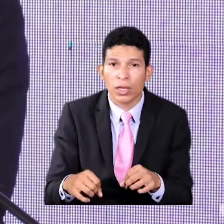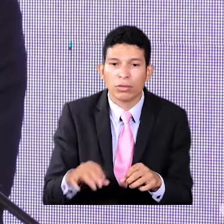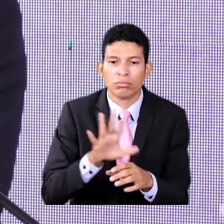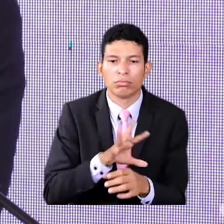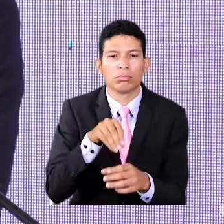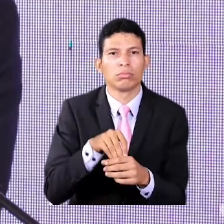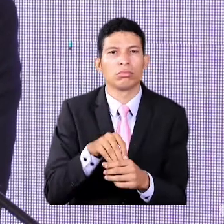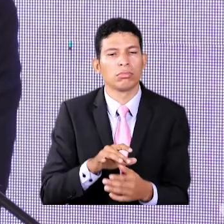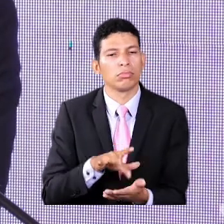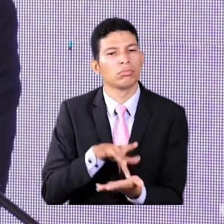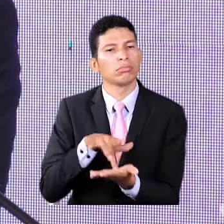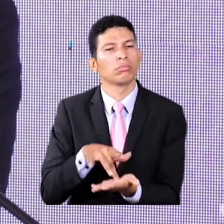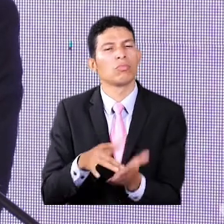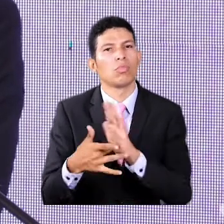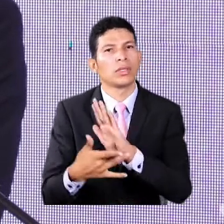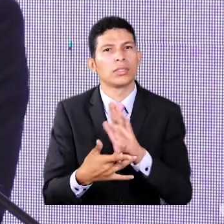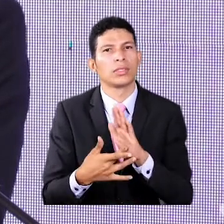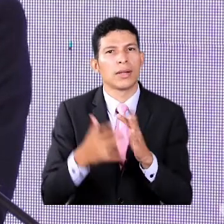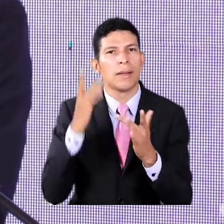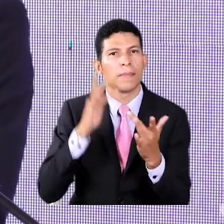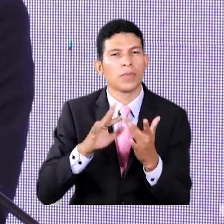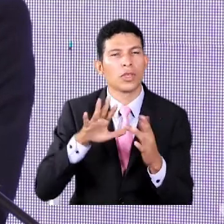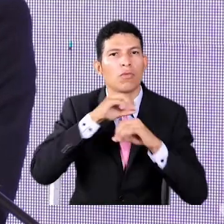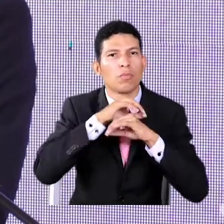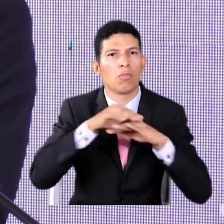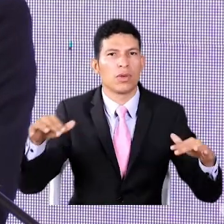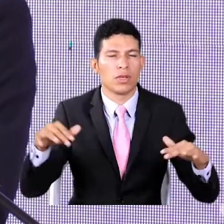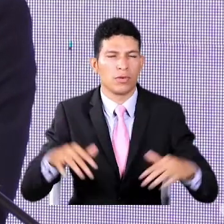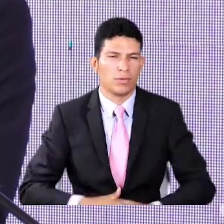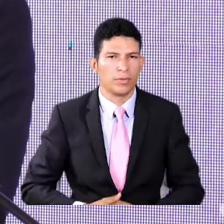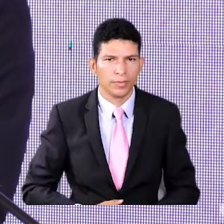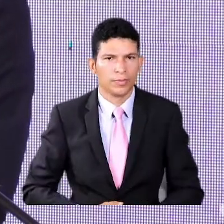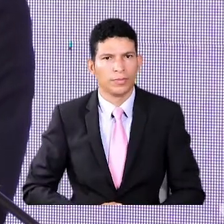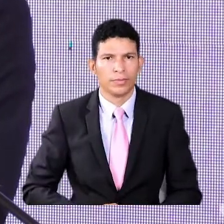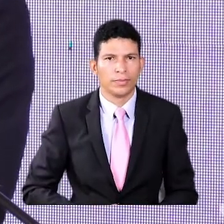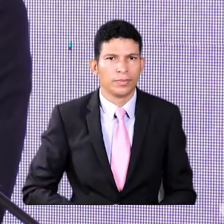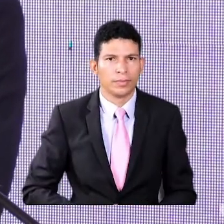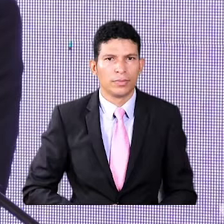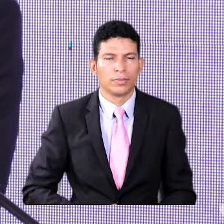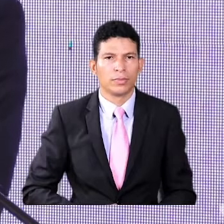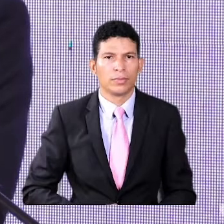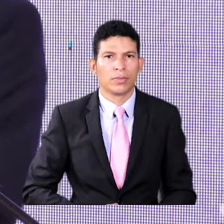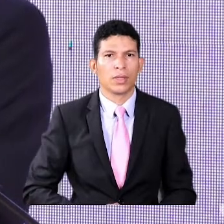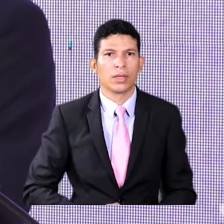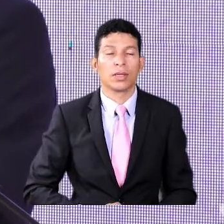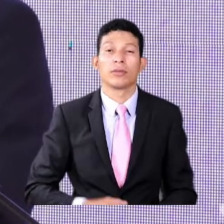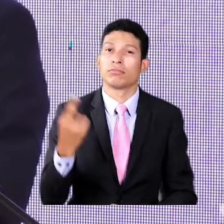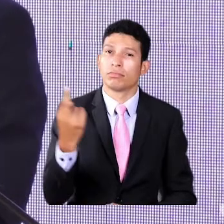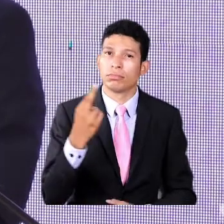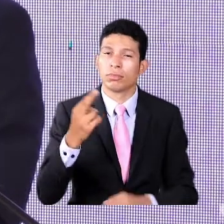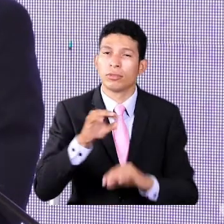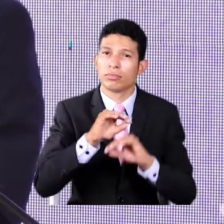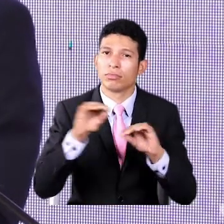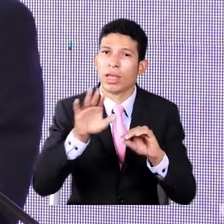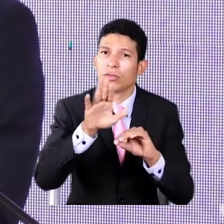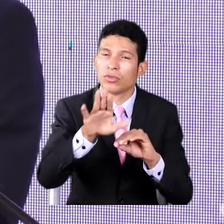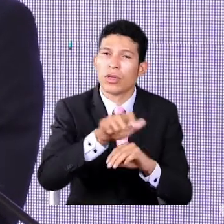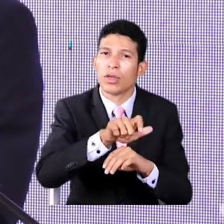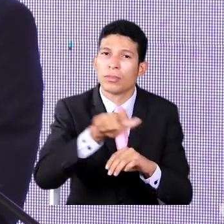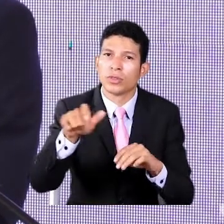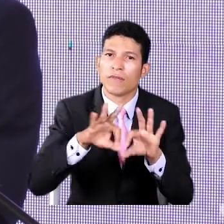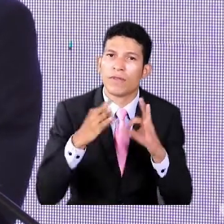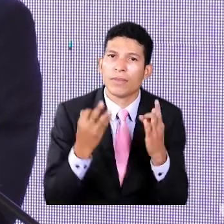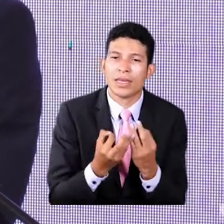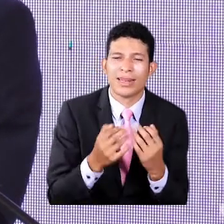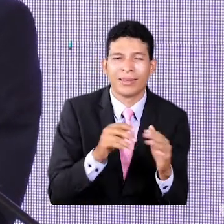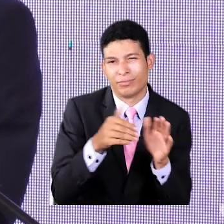que les corresponde en la esfera pública reiteramos a los familiares de las víctimas a sus organizaciones